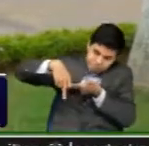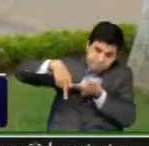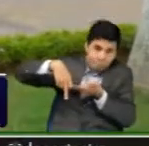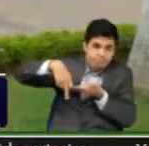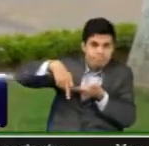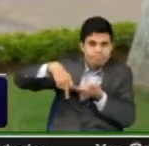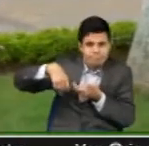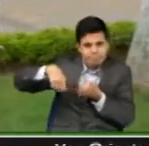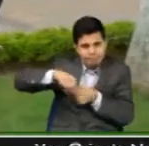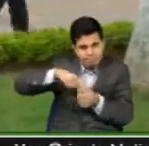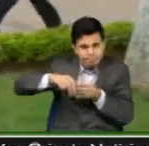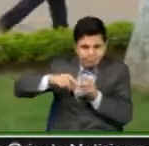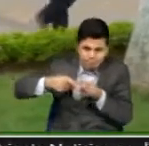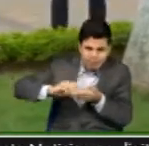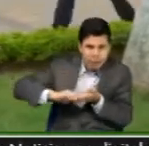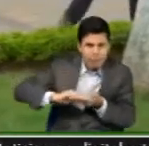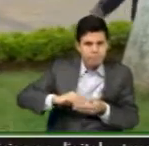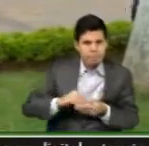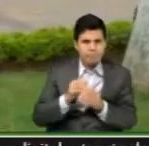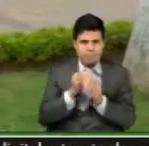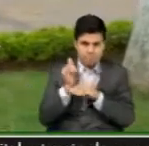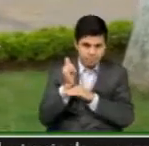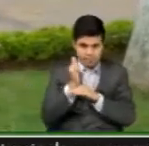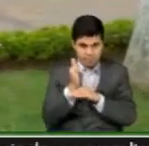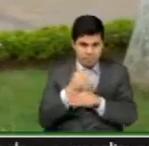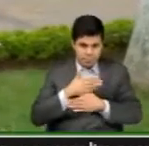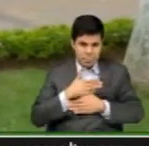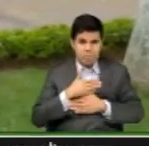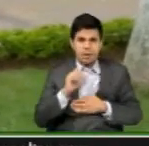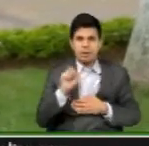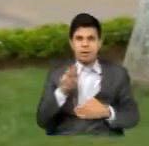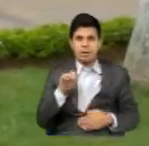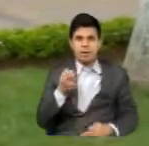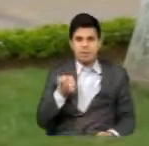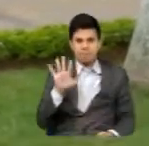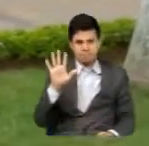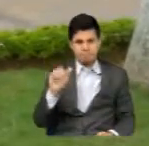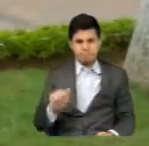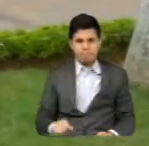poder caminar. Es la información con la cámara de Carlos Ferreira, Carmen Mejía, Oriente Noticias.